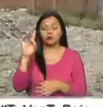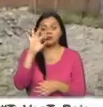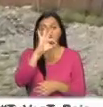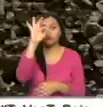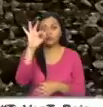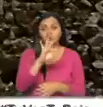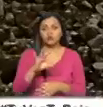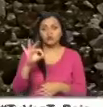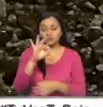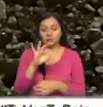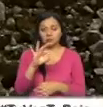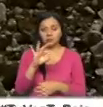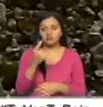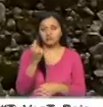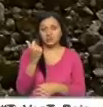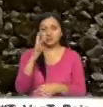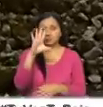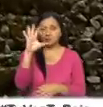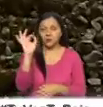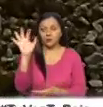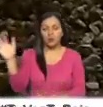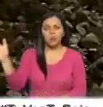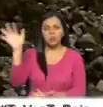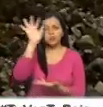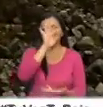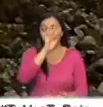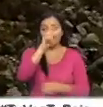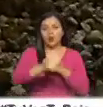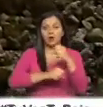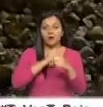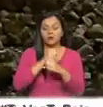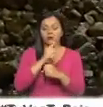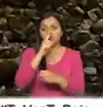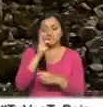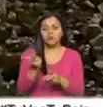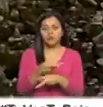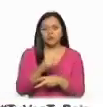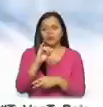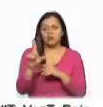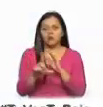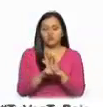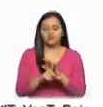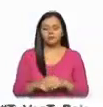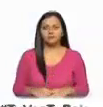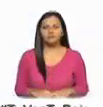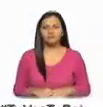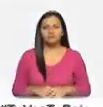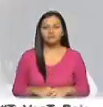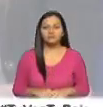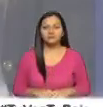de las cerca de 50 toneladas de oro que se producen anualmente en el país es ilegal.